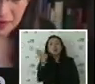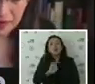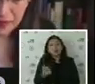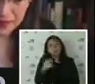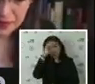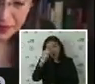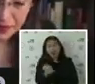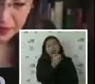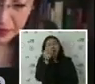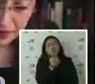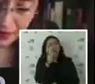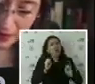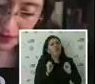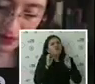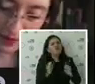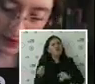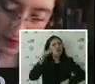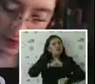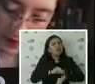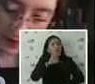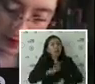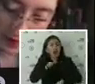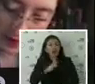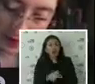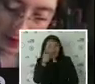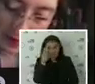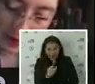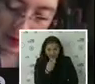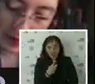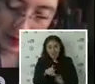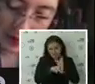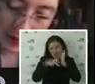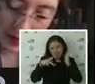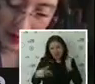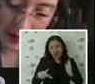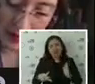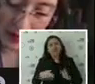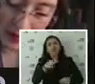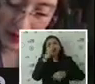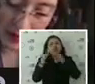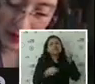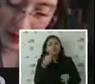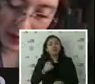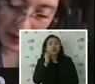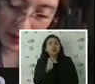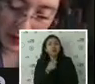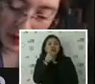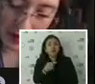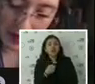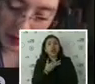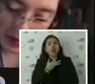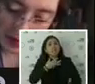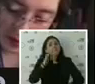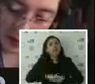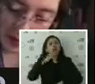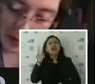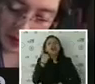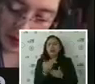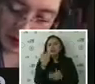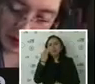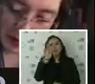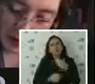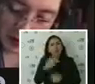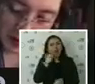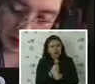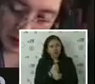en las instituciones oficiales. Este medio de comunicación había mencionado que se aumentó respecto al ciclo